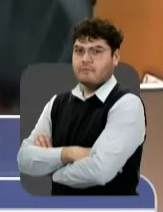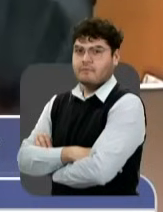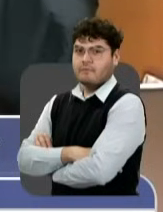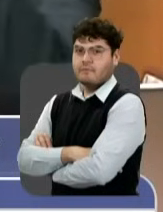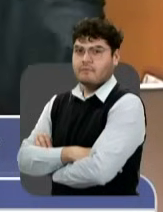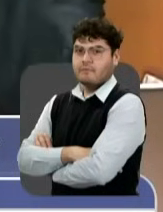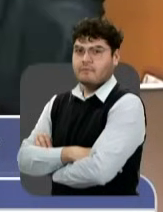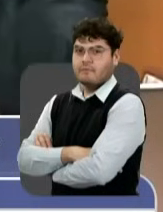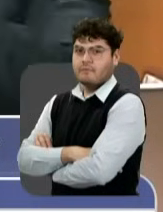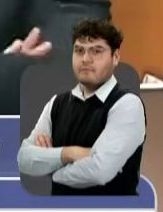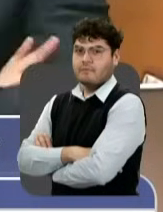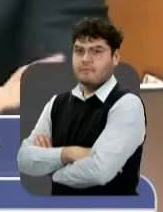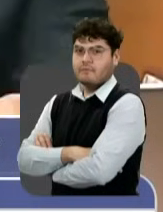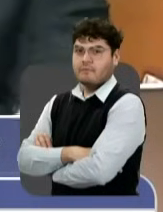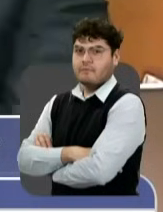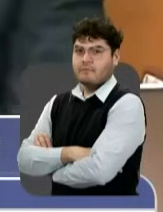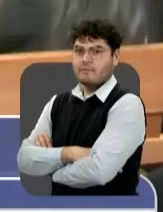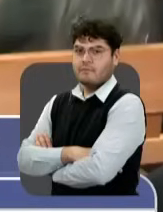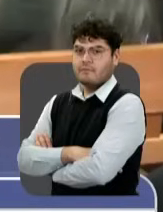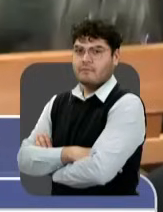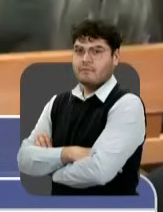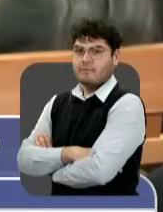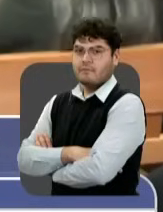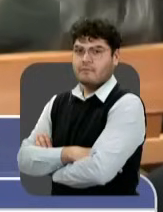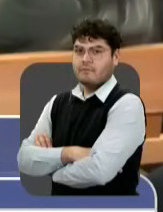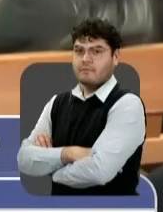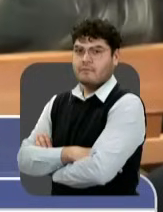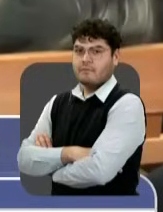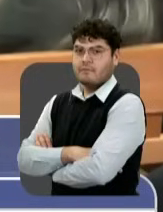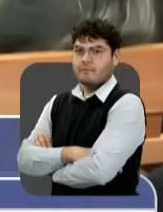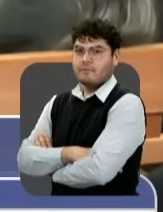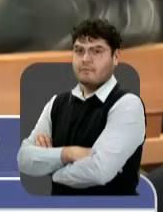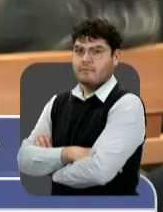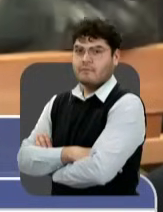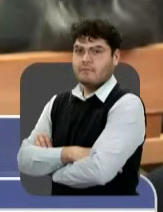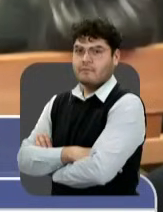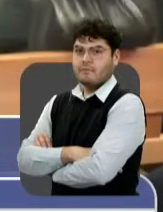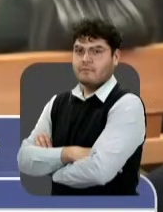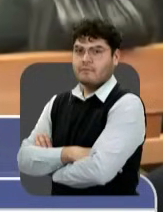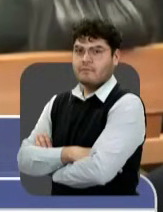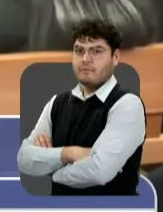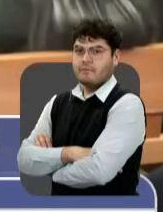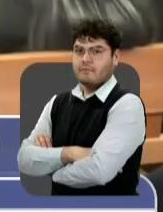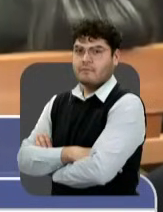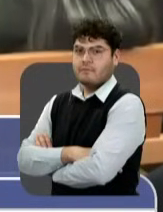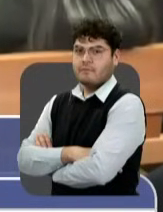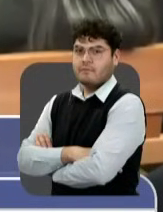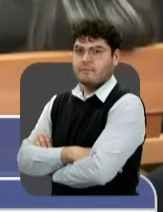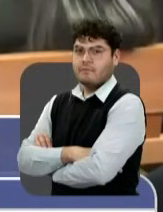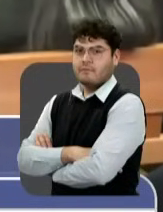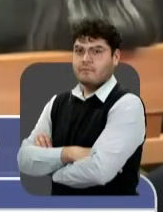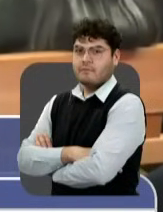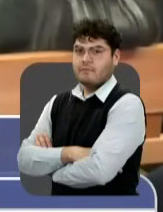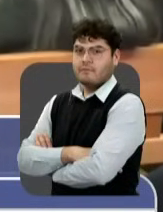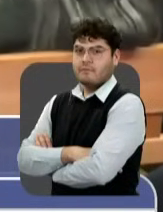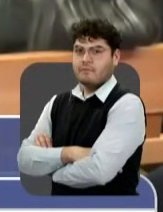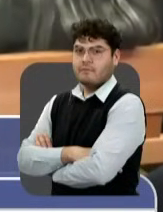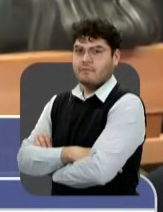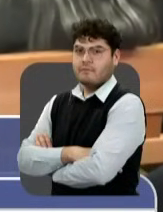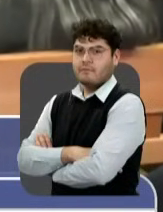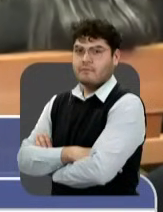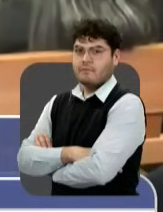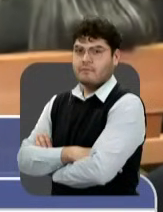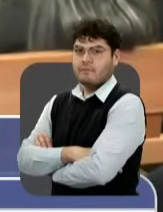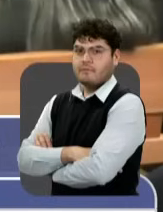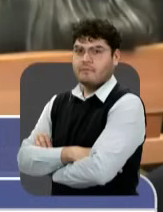estos dineros que recibían de facto, que ellos entregaban estos cheques y a la vez la empresa le entregaba una liquidez a estas personas. Recordemos